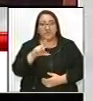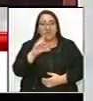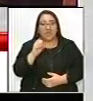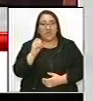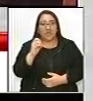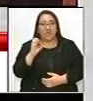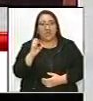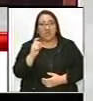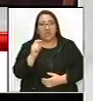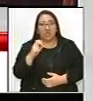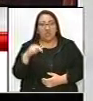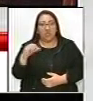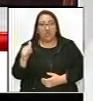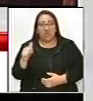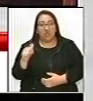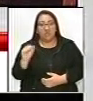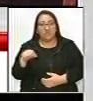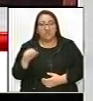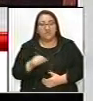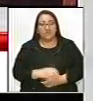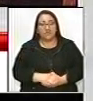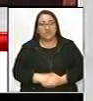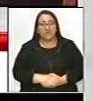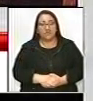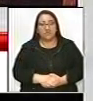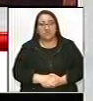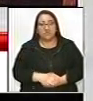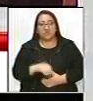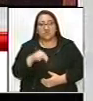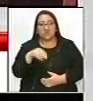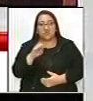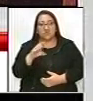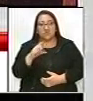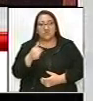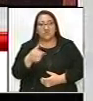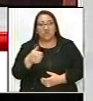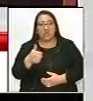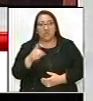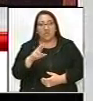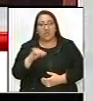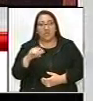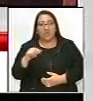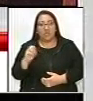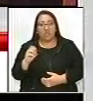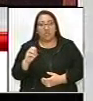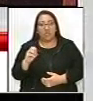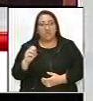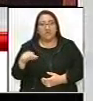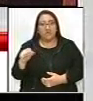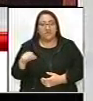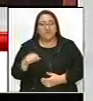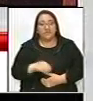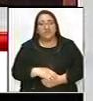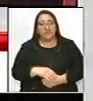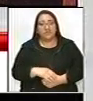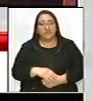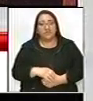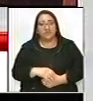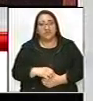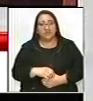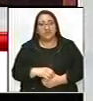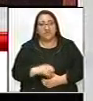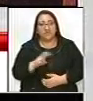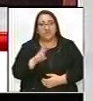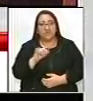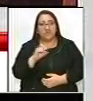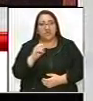Pereira. Letona Pereira, sí. Melgarejo Paucar. Melgarejo Paucar, sí.